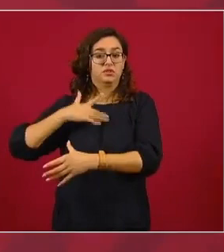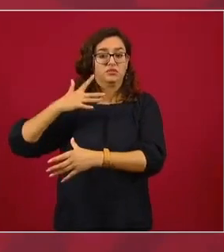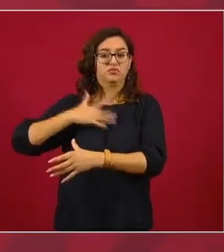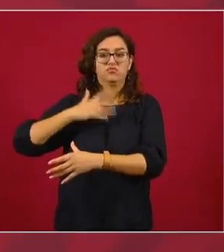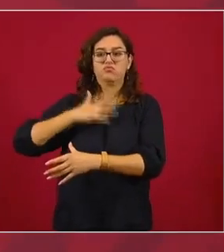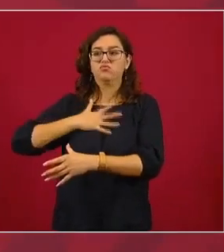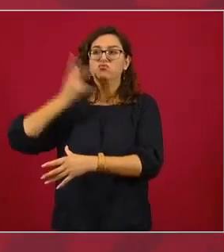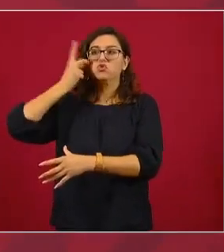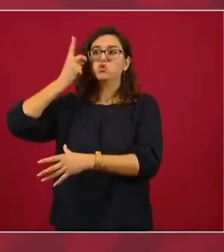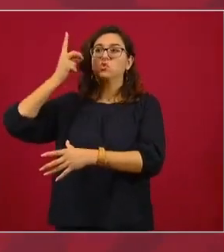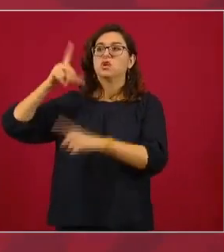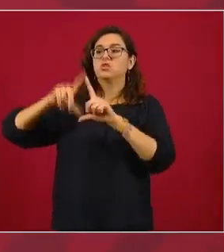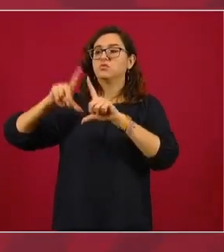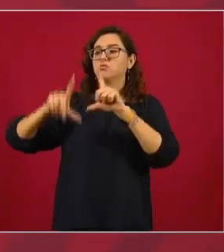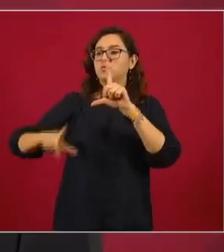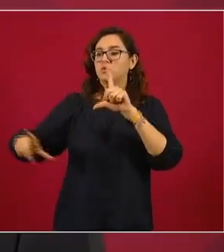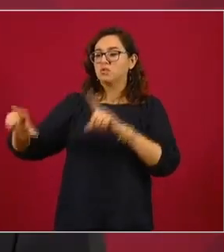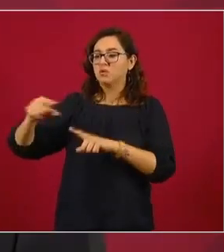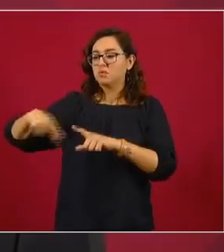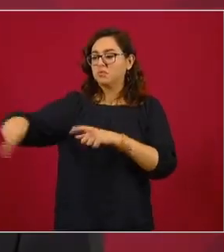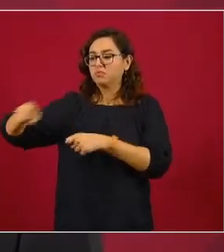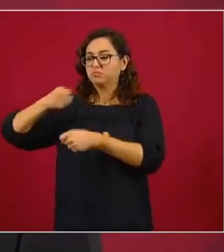información, a pesar de